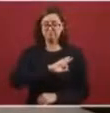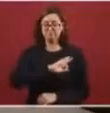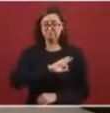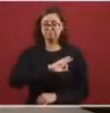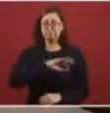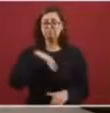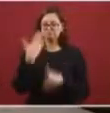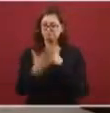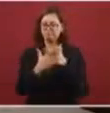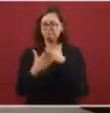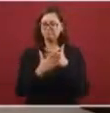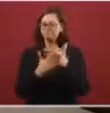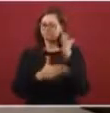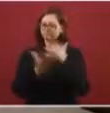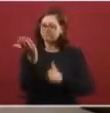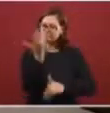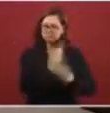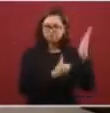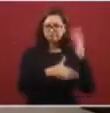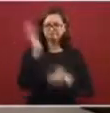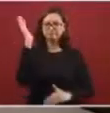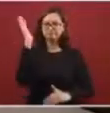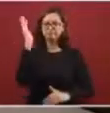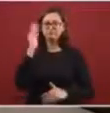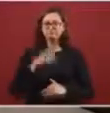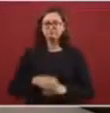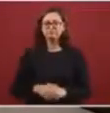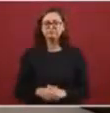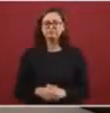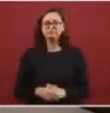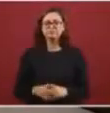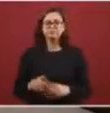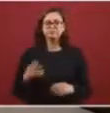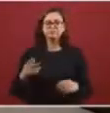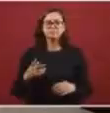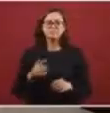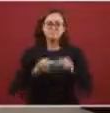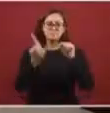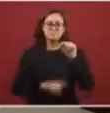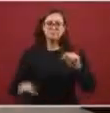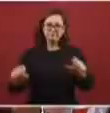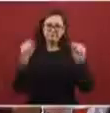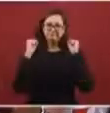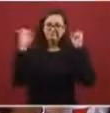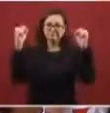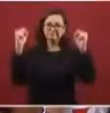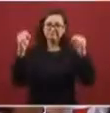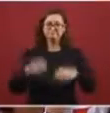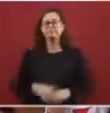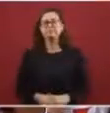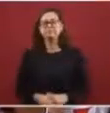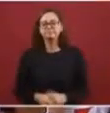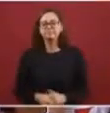el mayor de los éxitos, y que viva México.